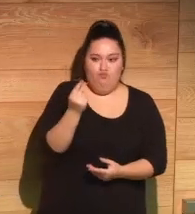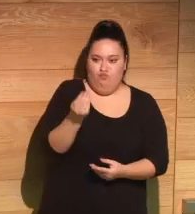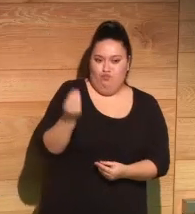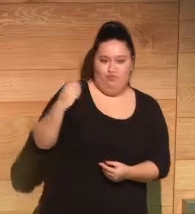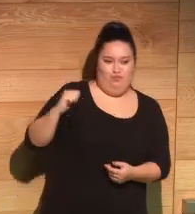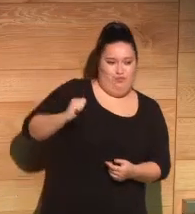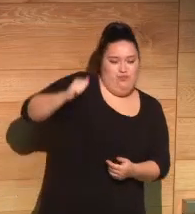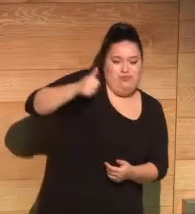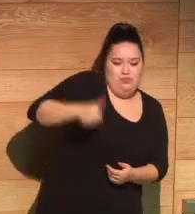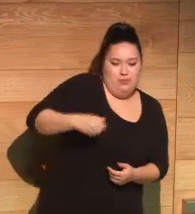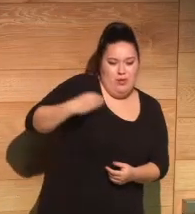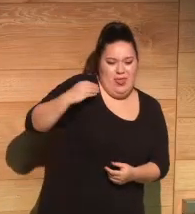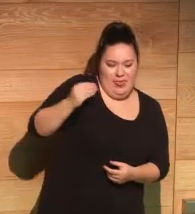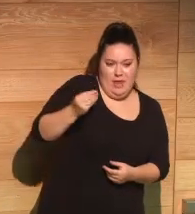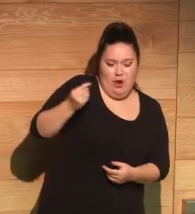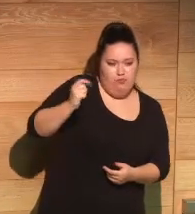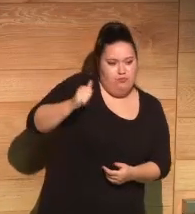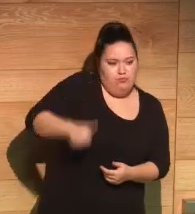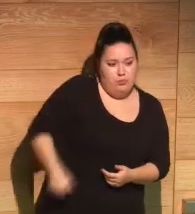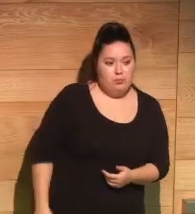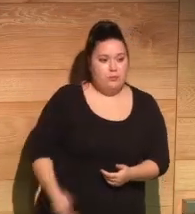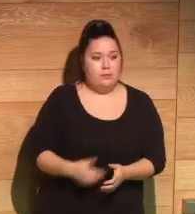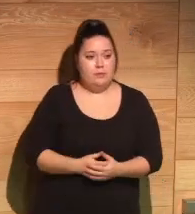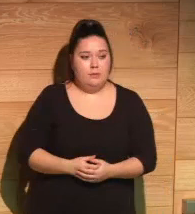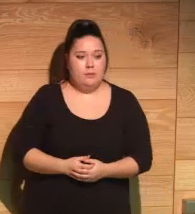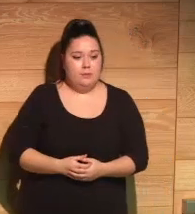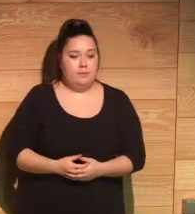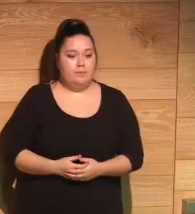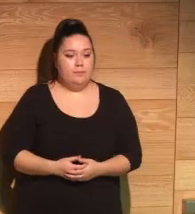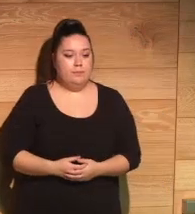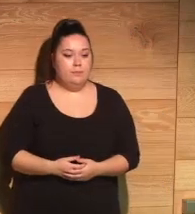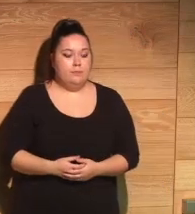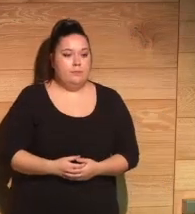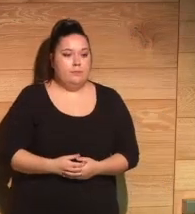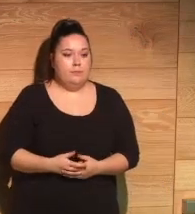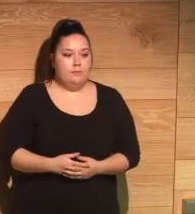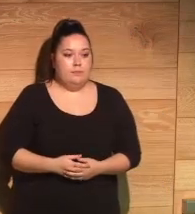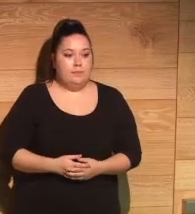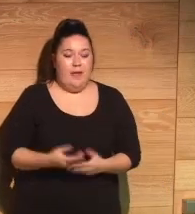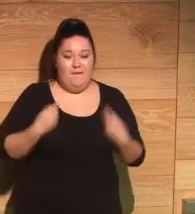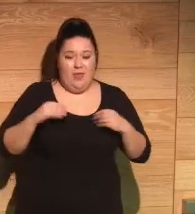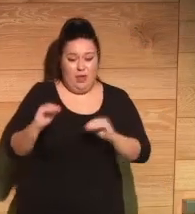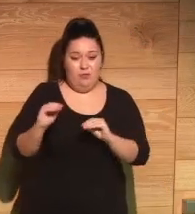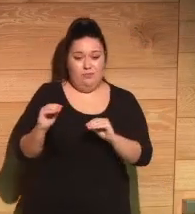cifras estratosféricas cuya vida no tiene nada que ver con el precario. Por eso me parece que no pertenecen a la misma generación, aunque